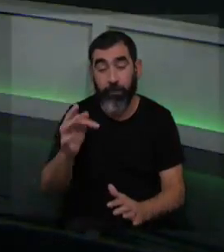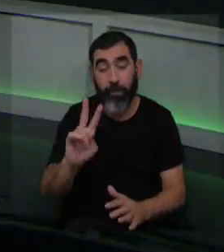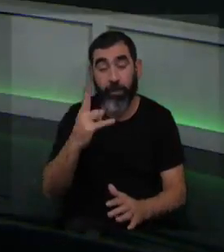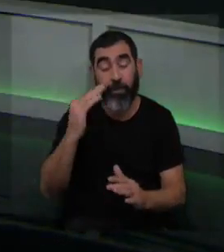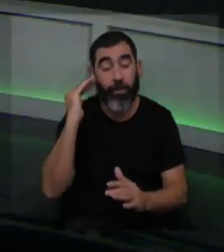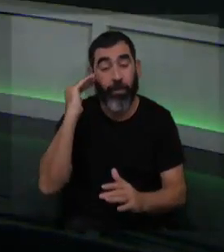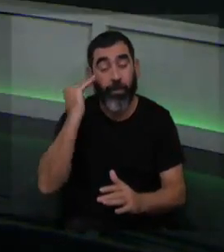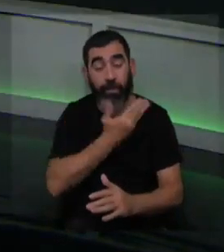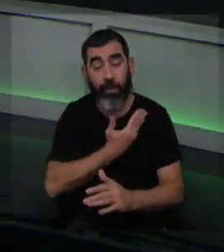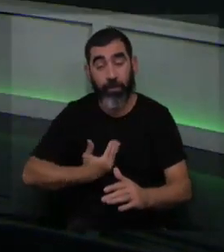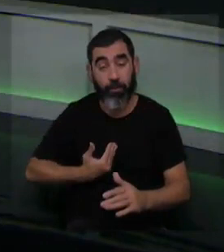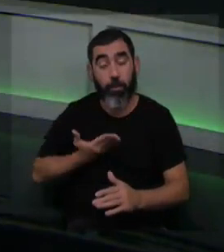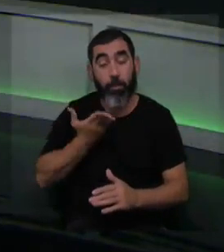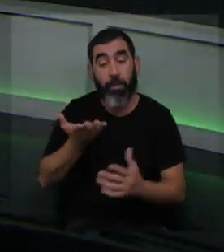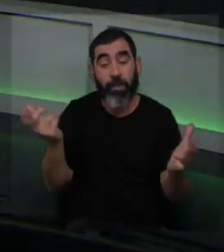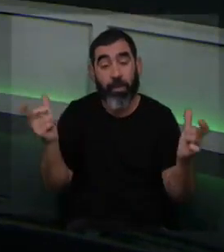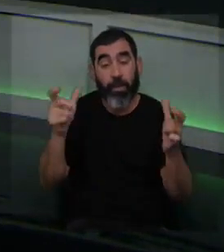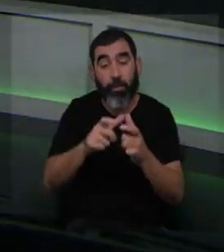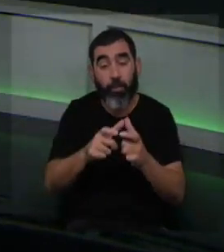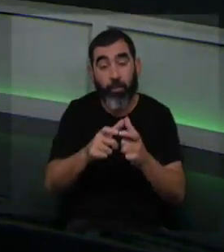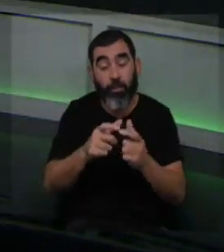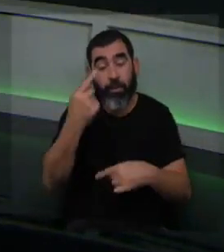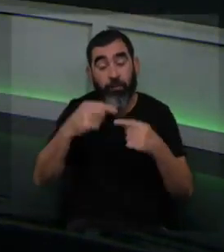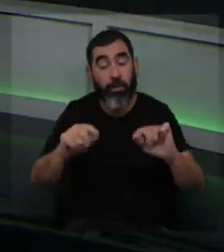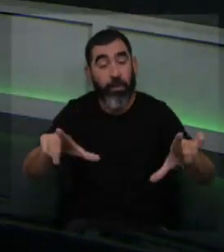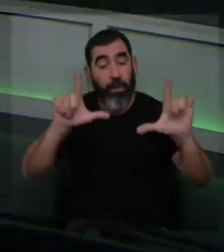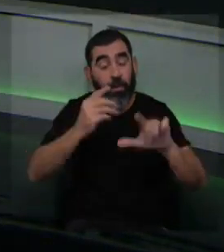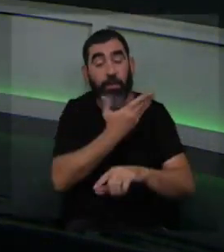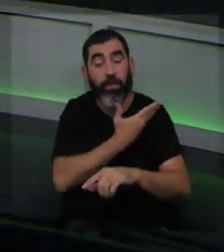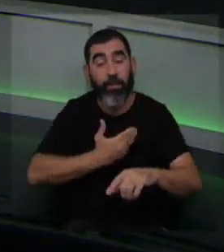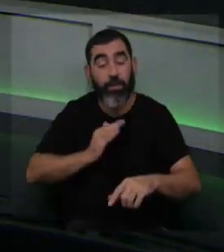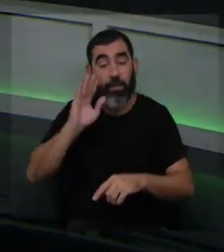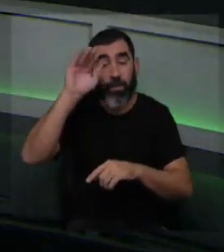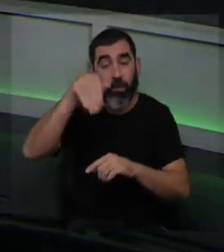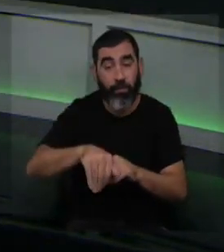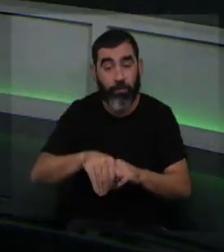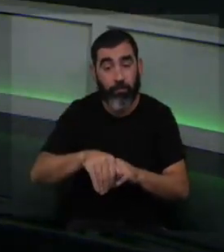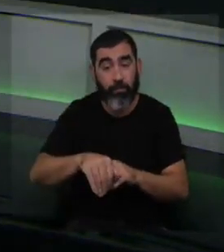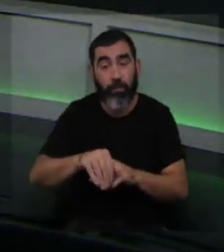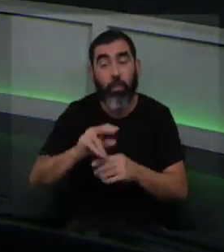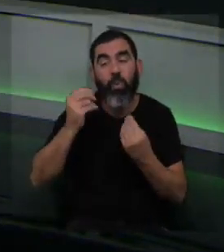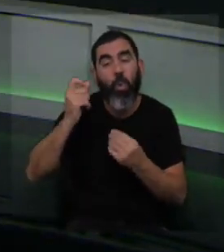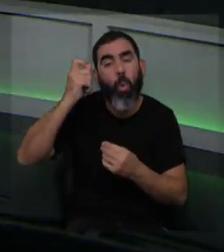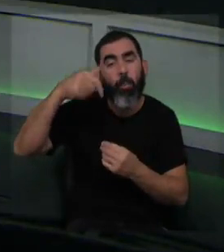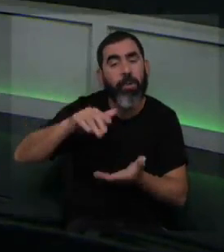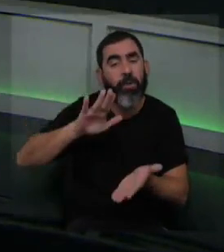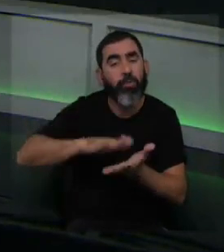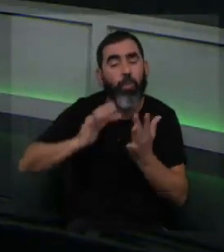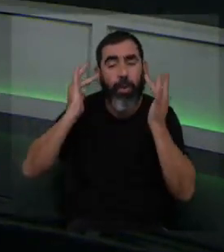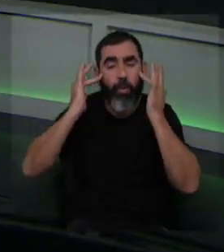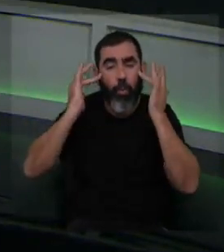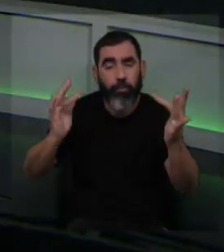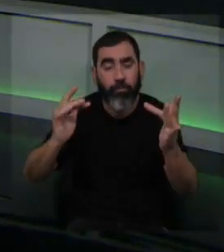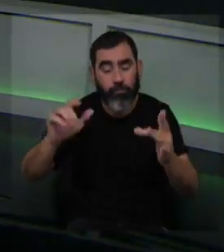de Magisterio va a pedir entrevista con todos los y las candidatas a la presidencia de la República para ver qué piensan hacer con la